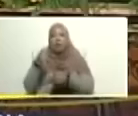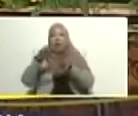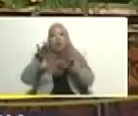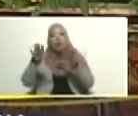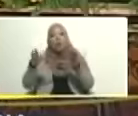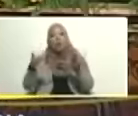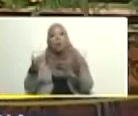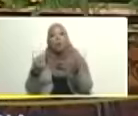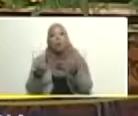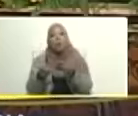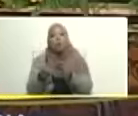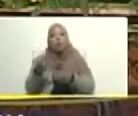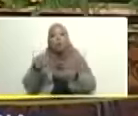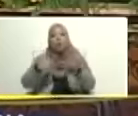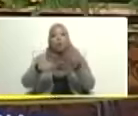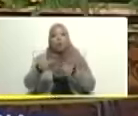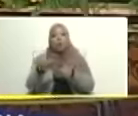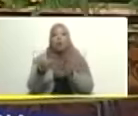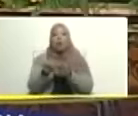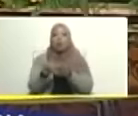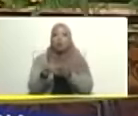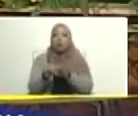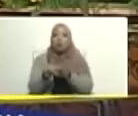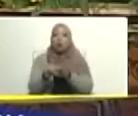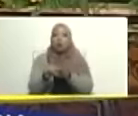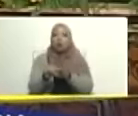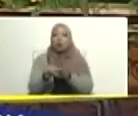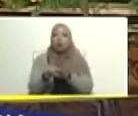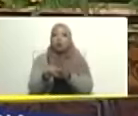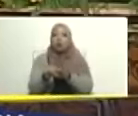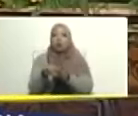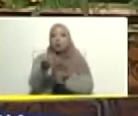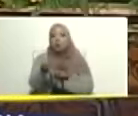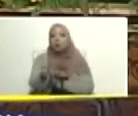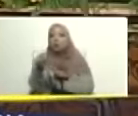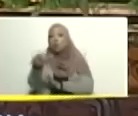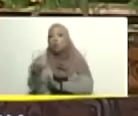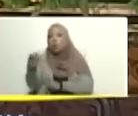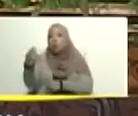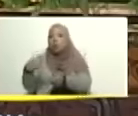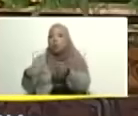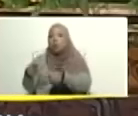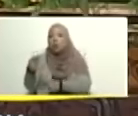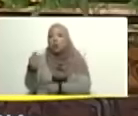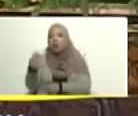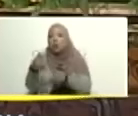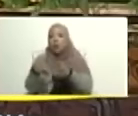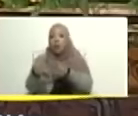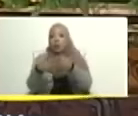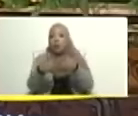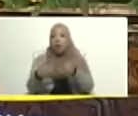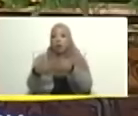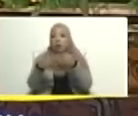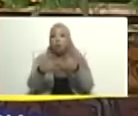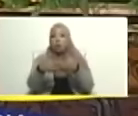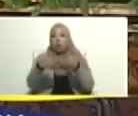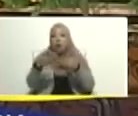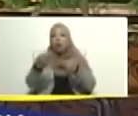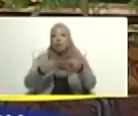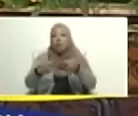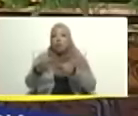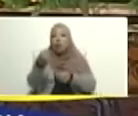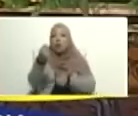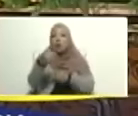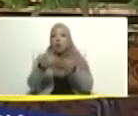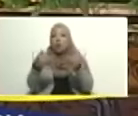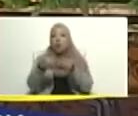es en realidad un comercio entre vecinos. Los mayores flujos comerciales de Estados Unidos los tiene con México